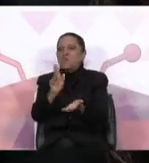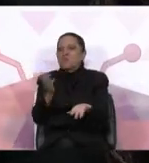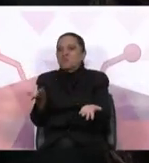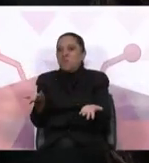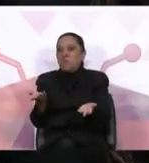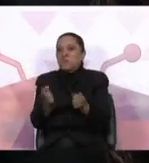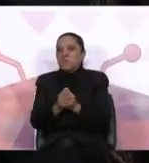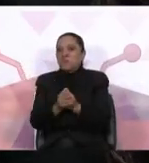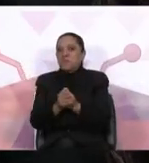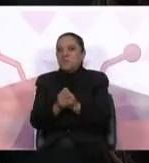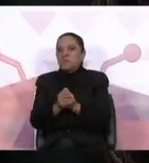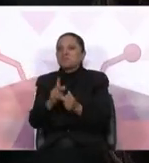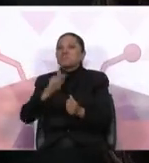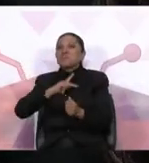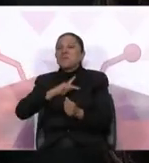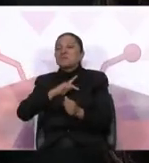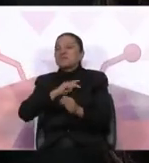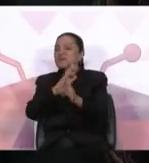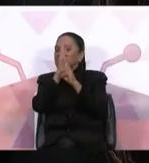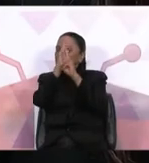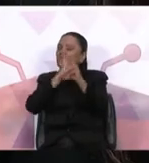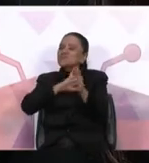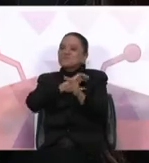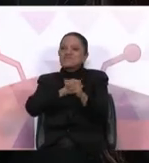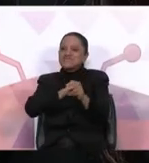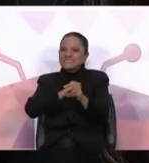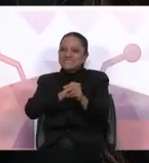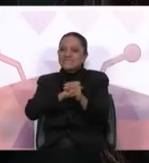ídolo feminicidios